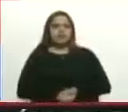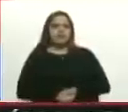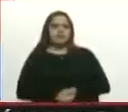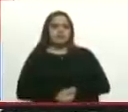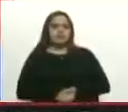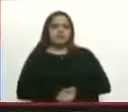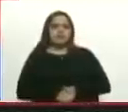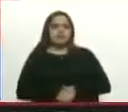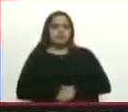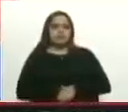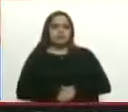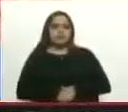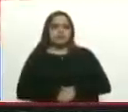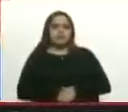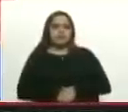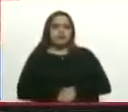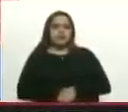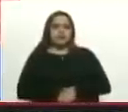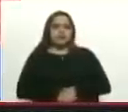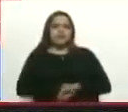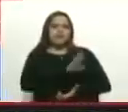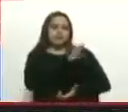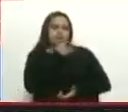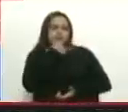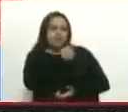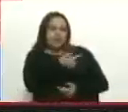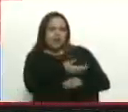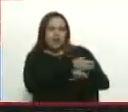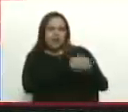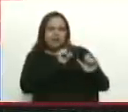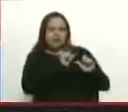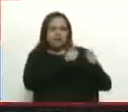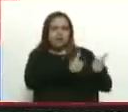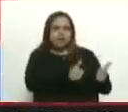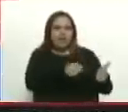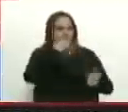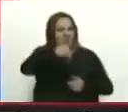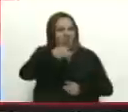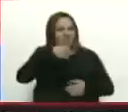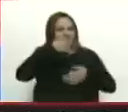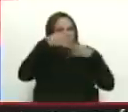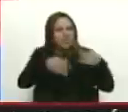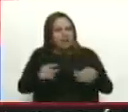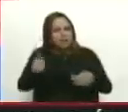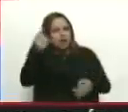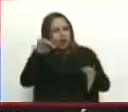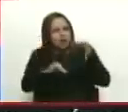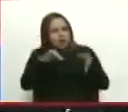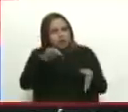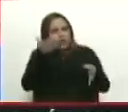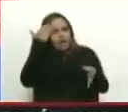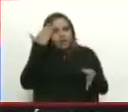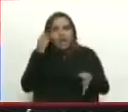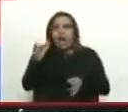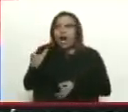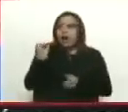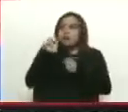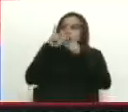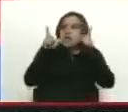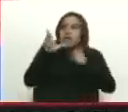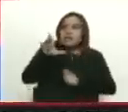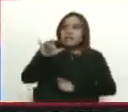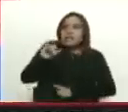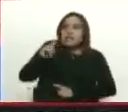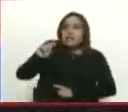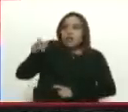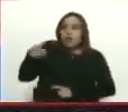Mira, yo le decía al principio, ahorita en verdad que Primero Justicia se da cuenta que Citgo es fundamental